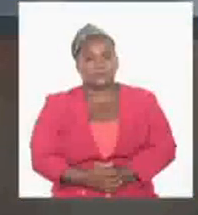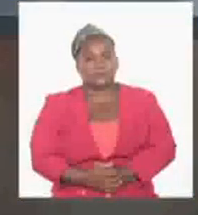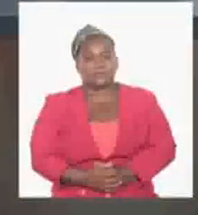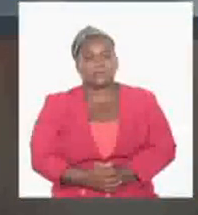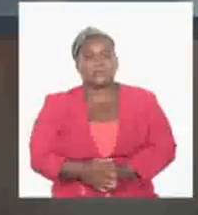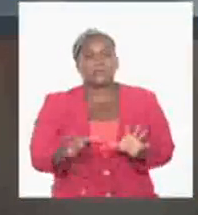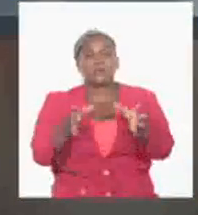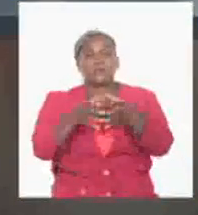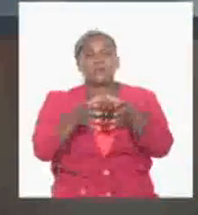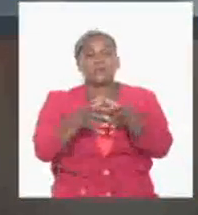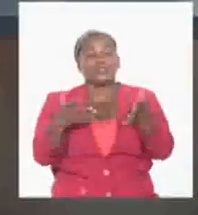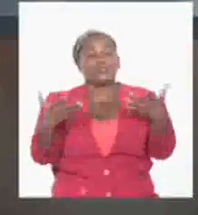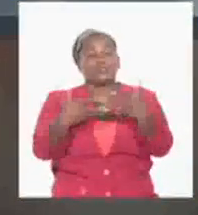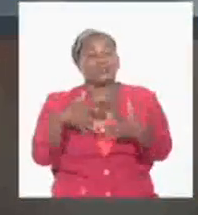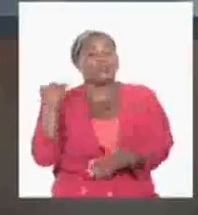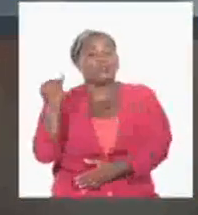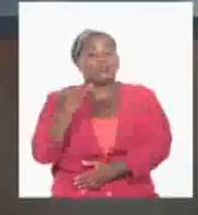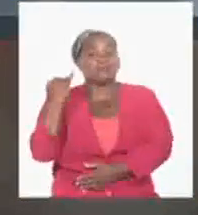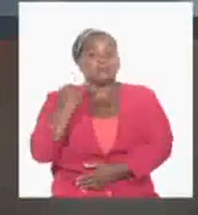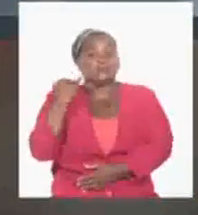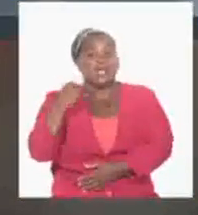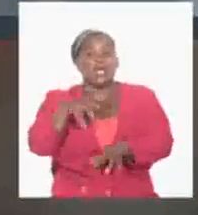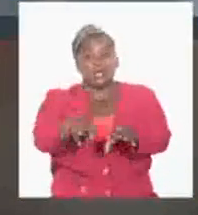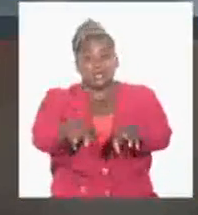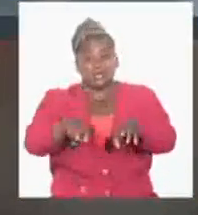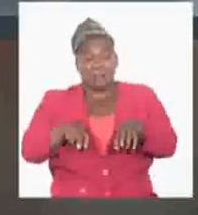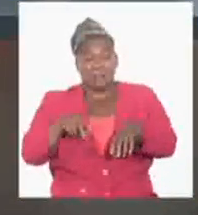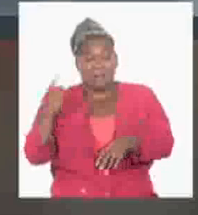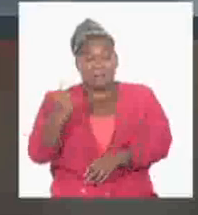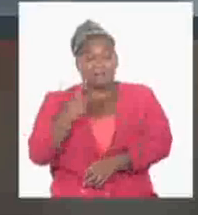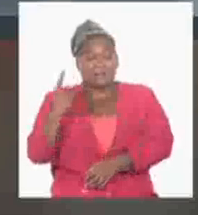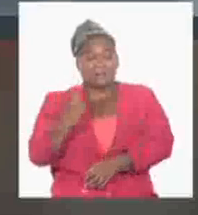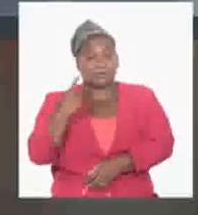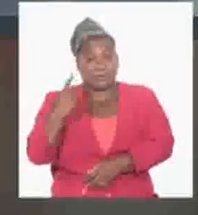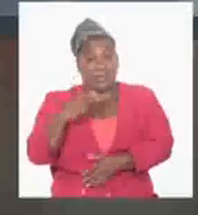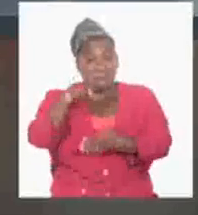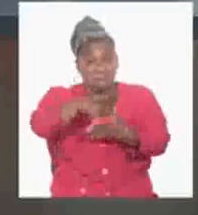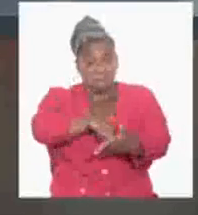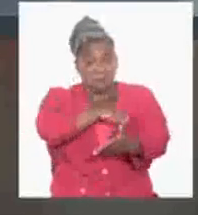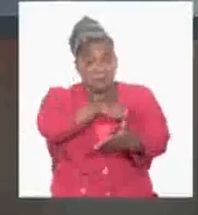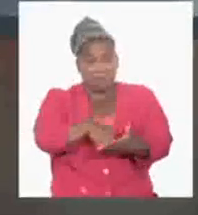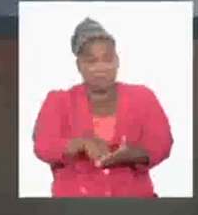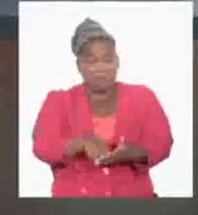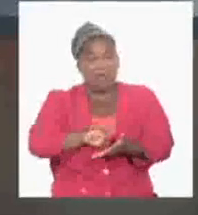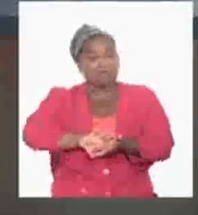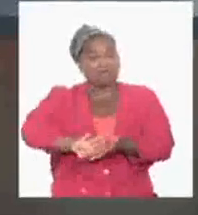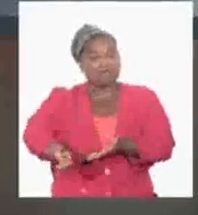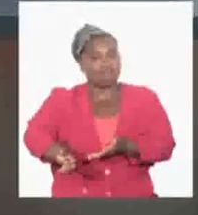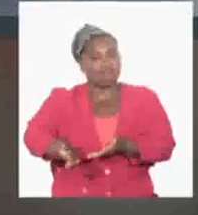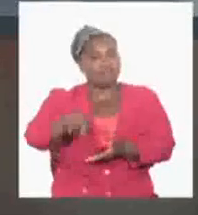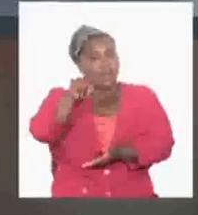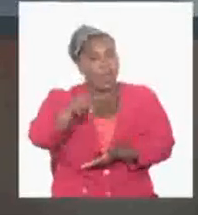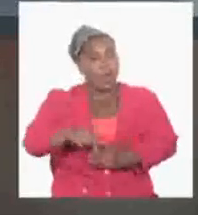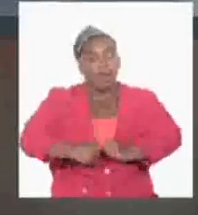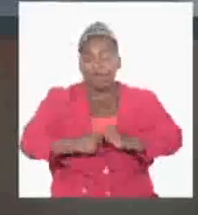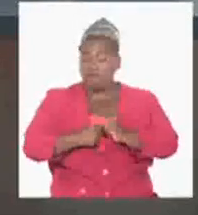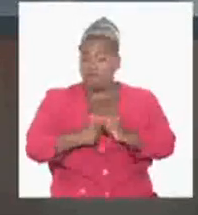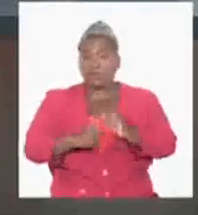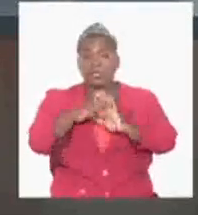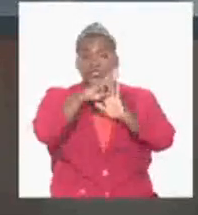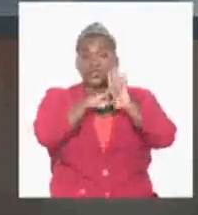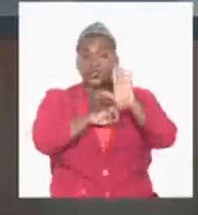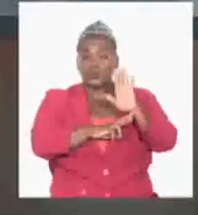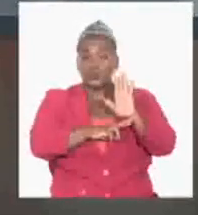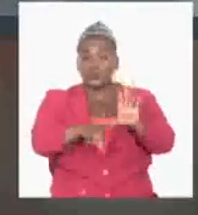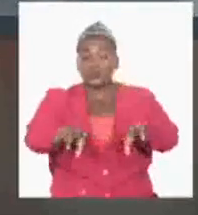La Comisión de Relaciones Internacionales de la Asamblea Nacional del Poder Popular de Cuba rechazó hoy de manera enérgica la resolución que adoptó